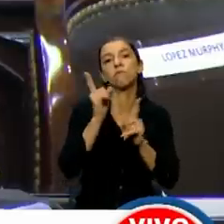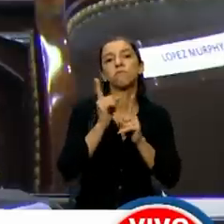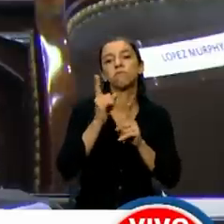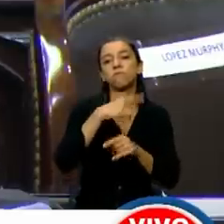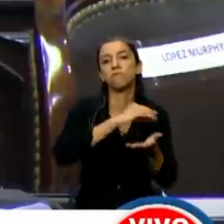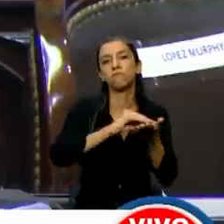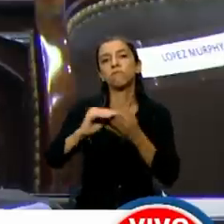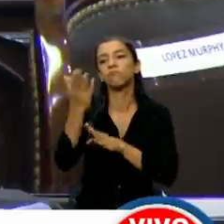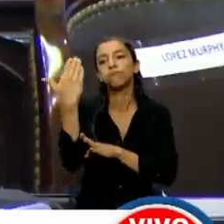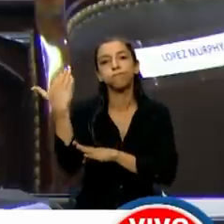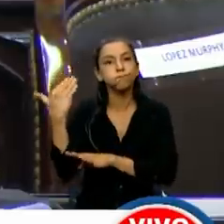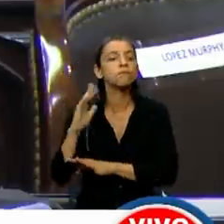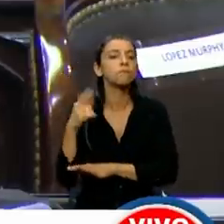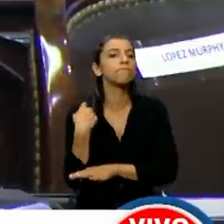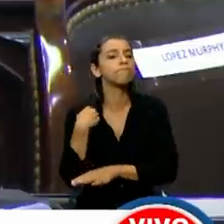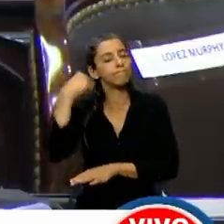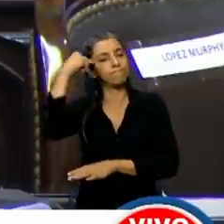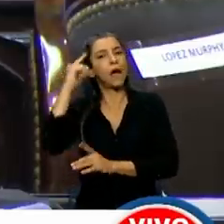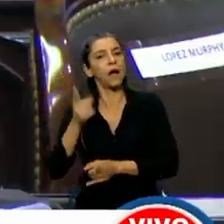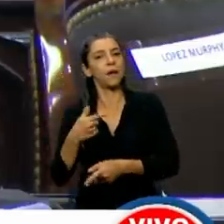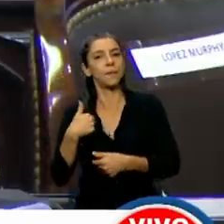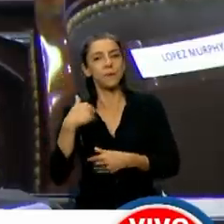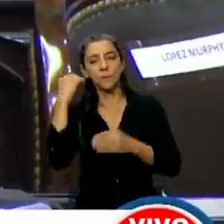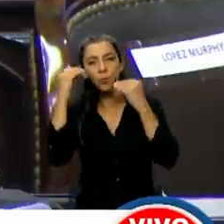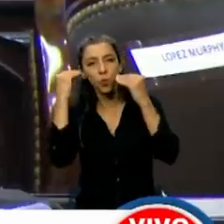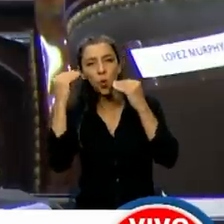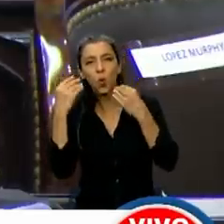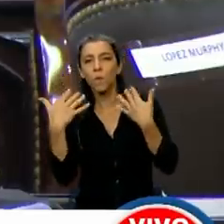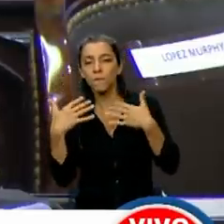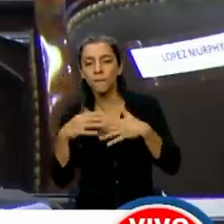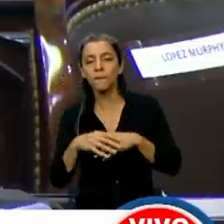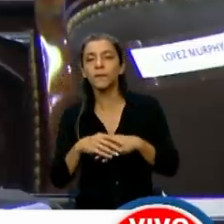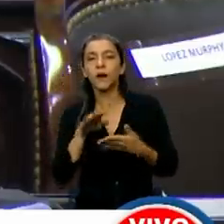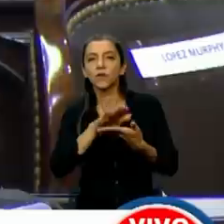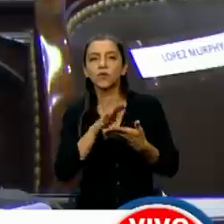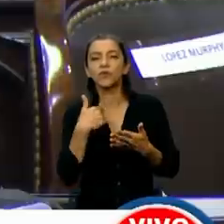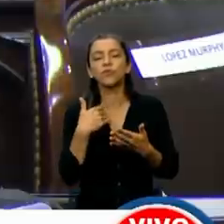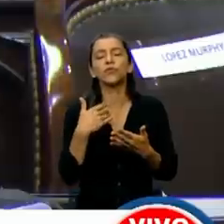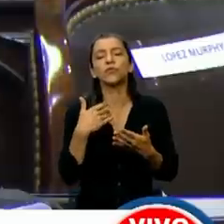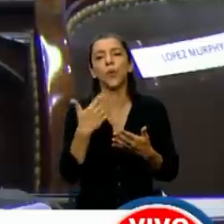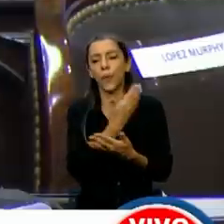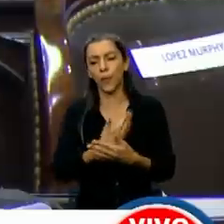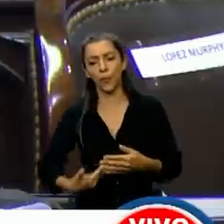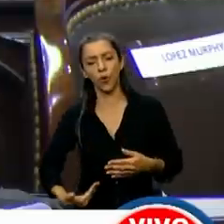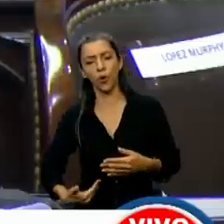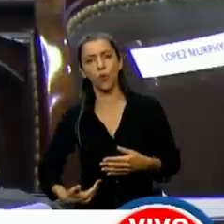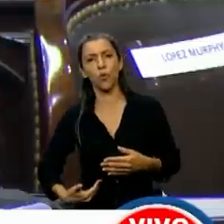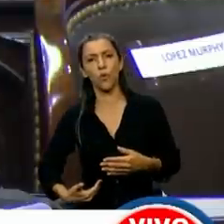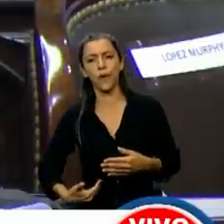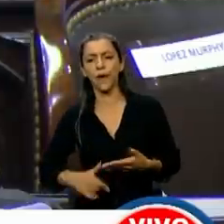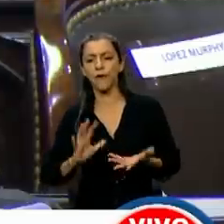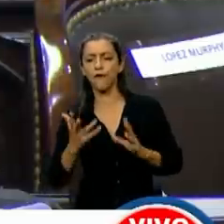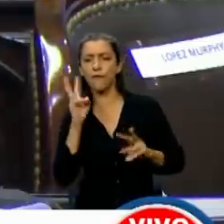preocupa mucho la total desconexión que uno puede ver del gobierno con la realidad